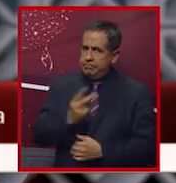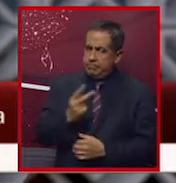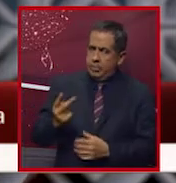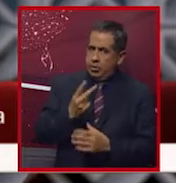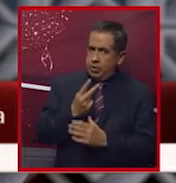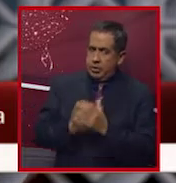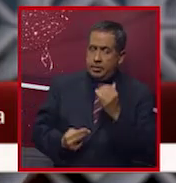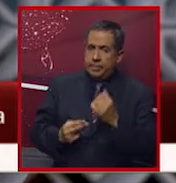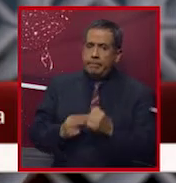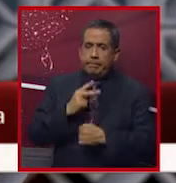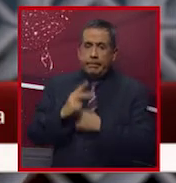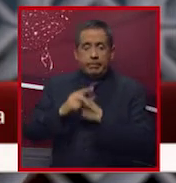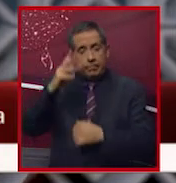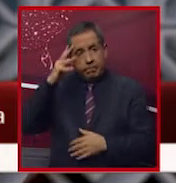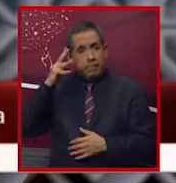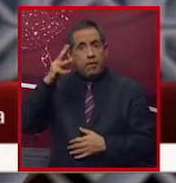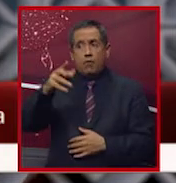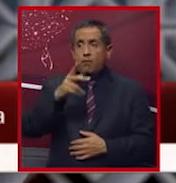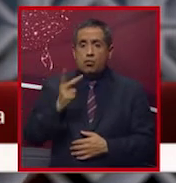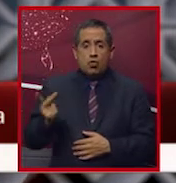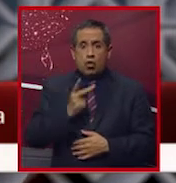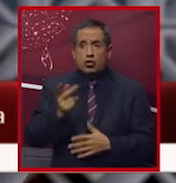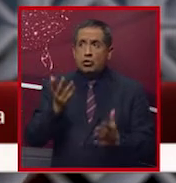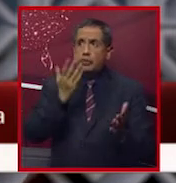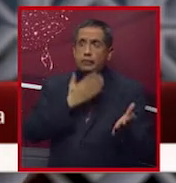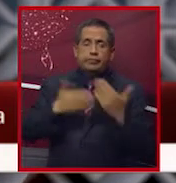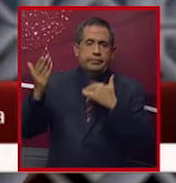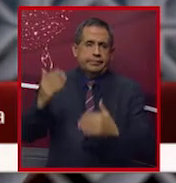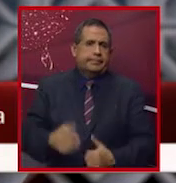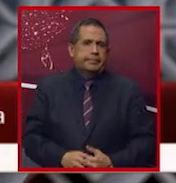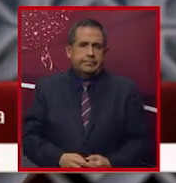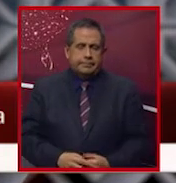es alcanzar la prosperidad de nuestros pueblos.